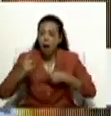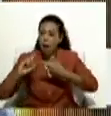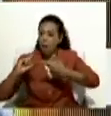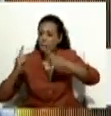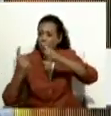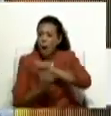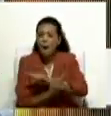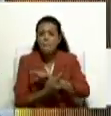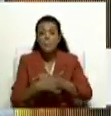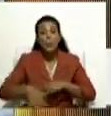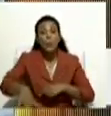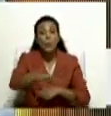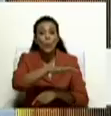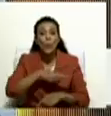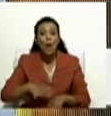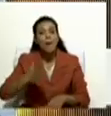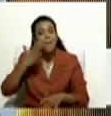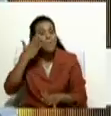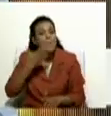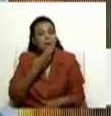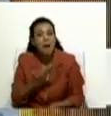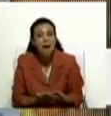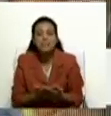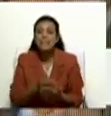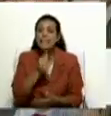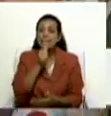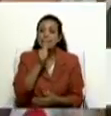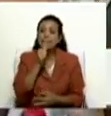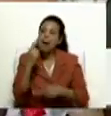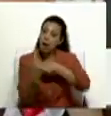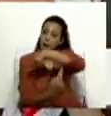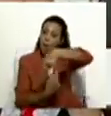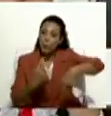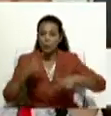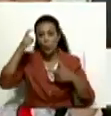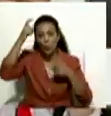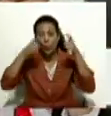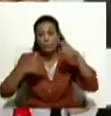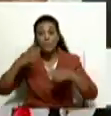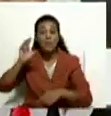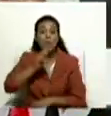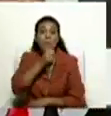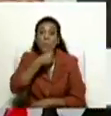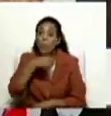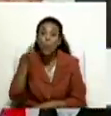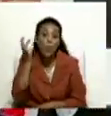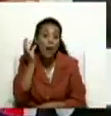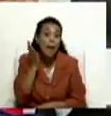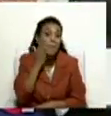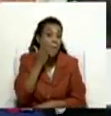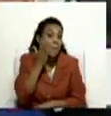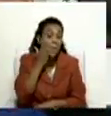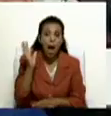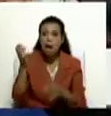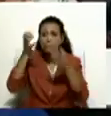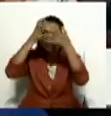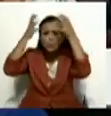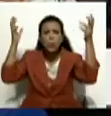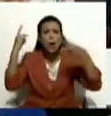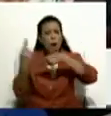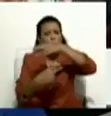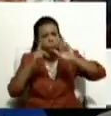Y como decía bien Esto es posible solo en revolución ni mis abuelos ni mis padres soñaban con la